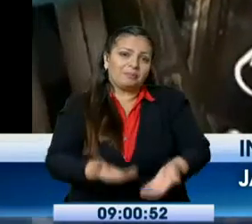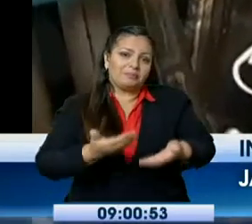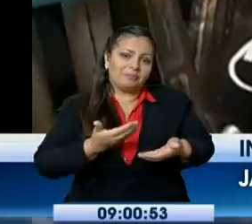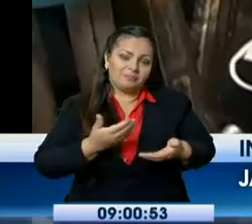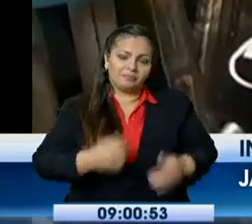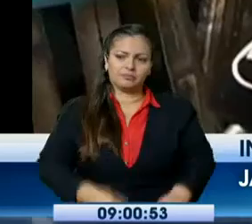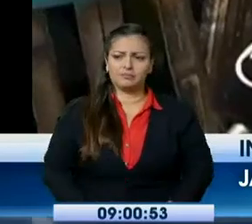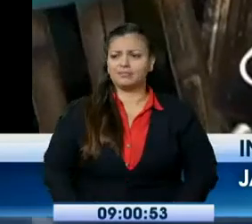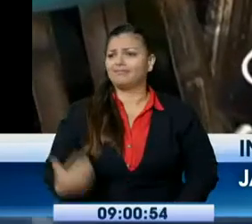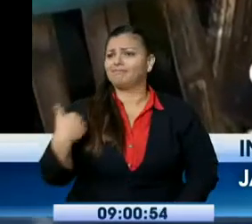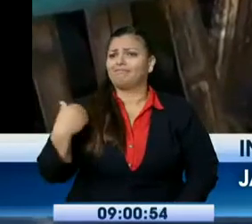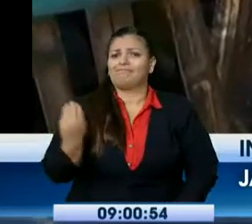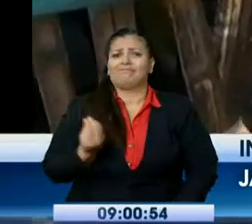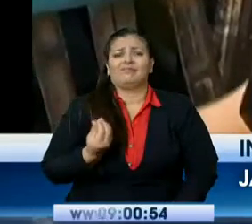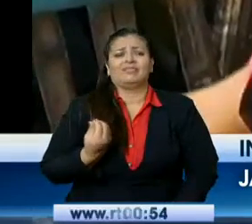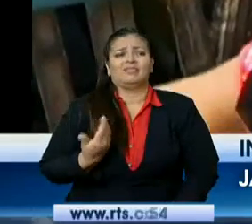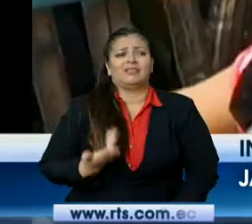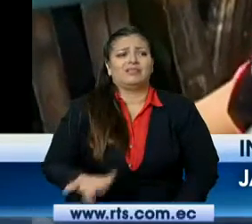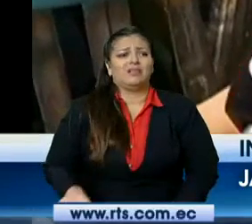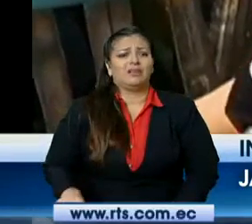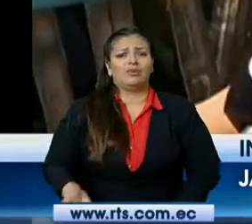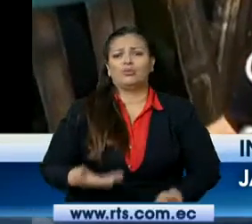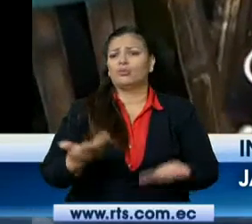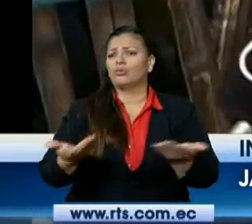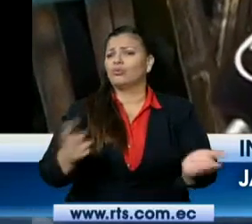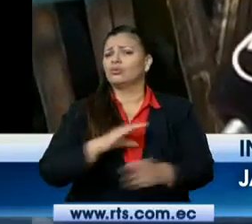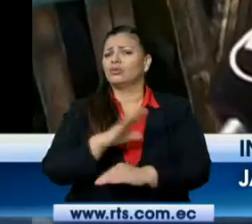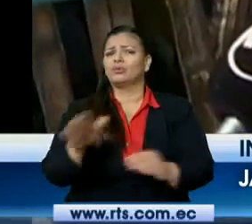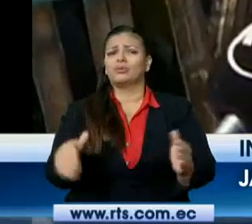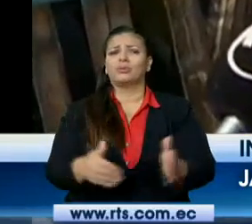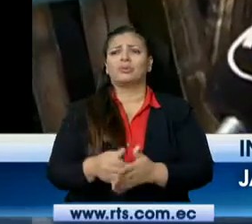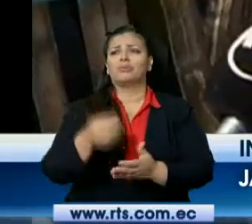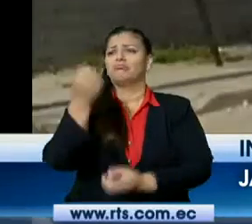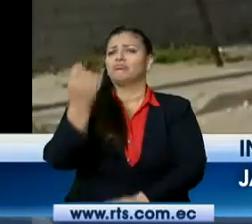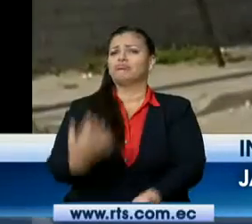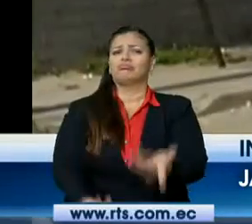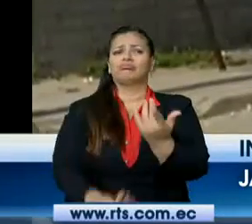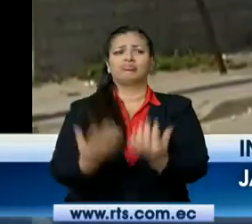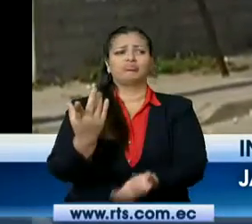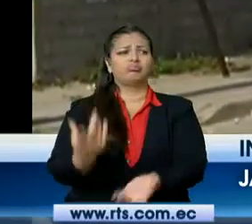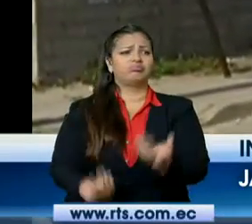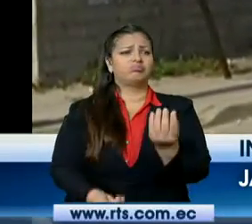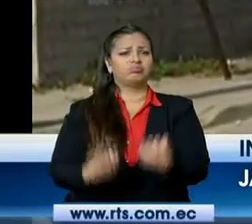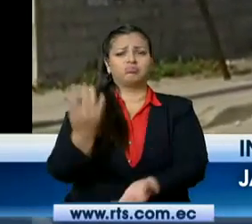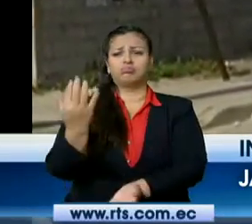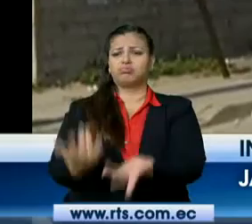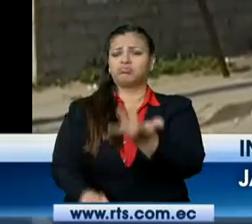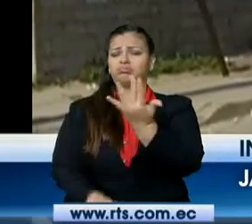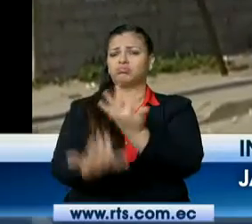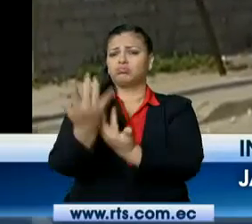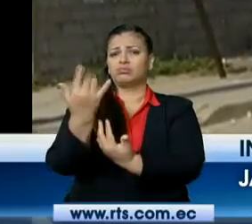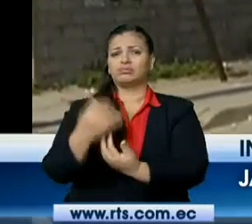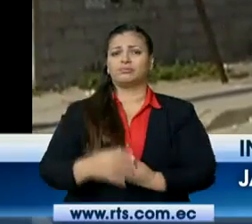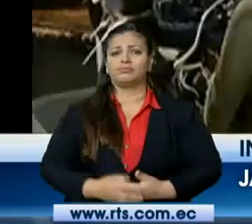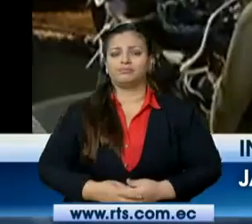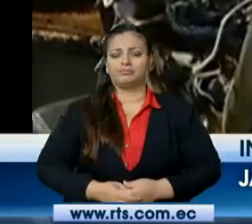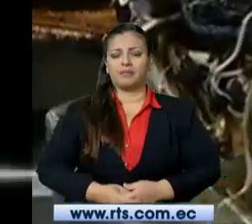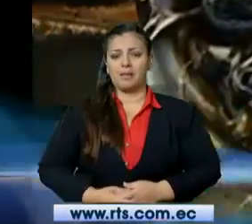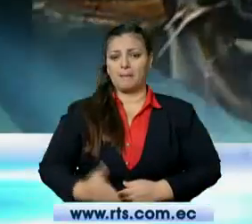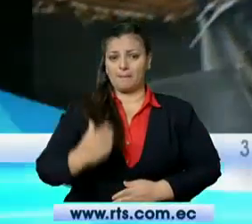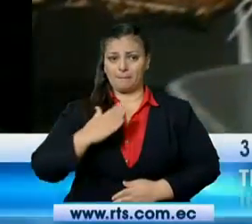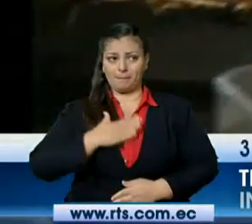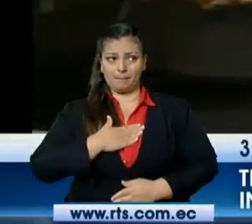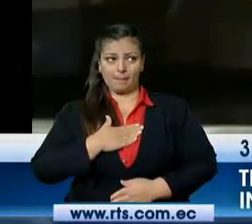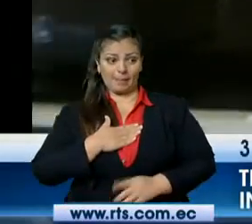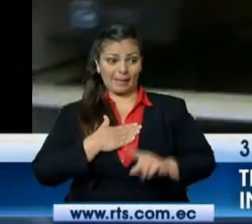¿sí? Imagínense, si me he quedado todo, me he quedado en la calle. A mí, a la señora